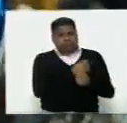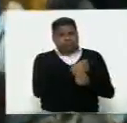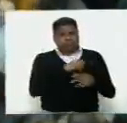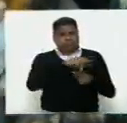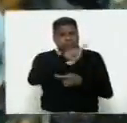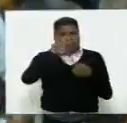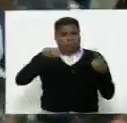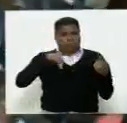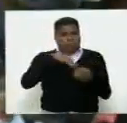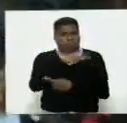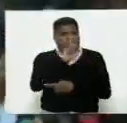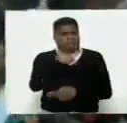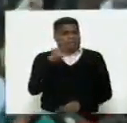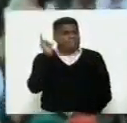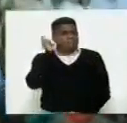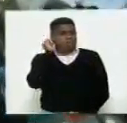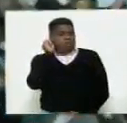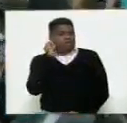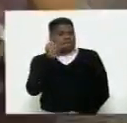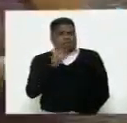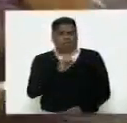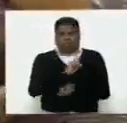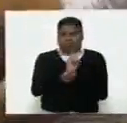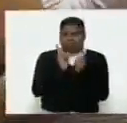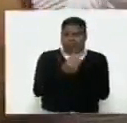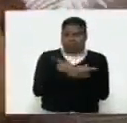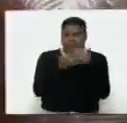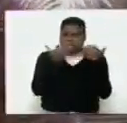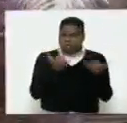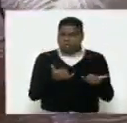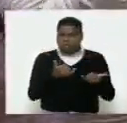feminismo y de las reivindicaciones a la mujer venezolana.